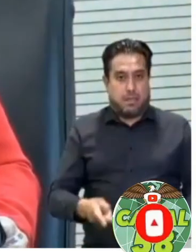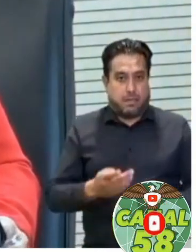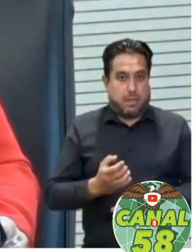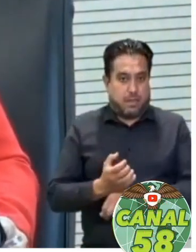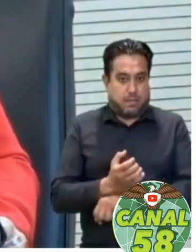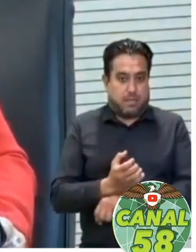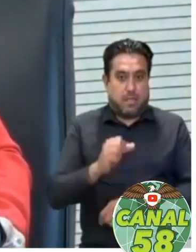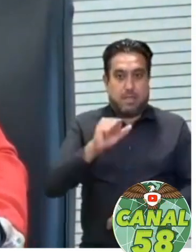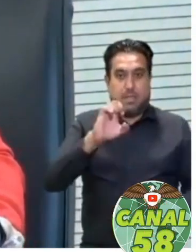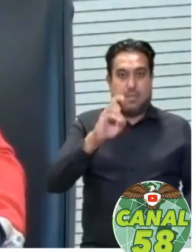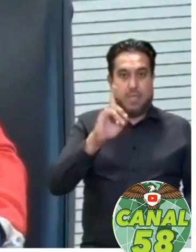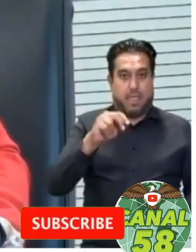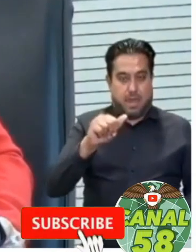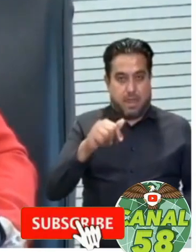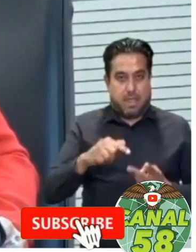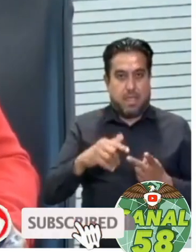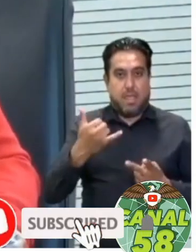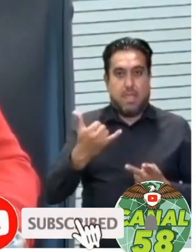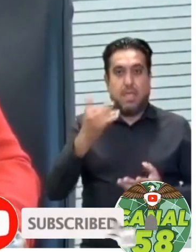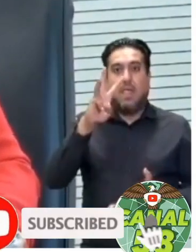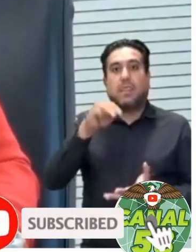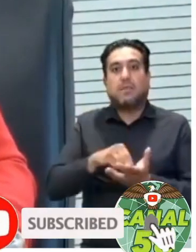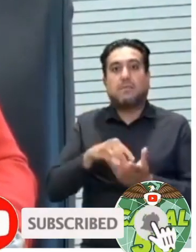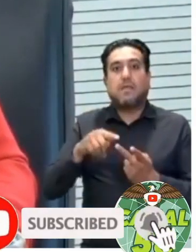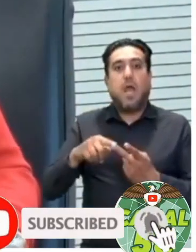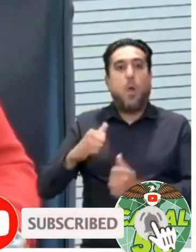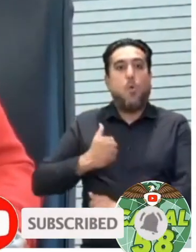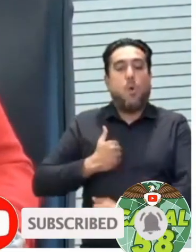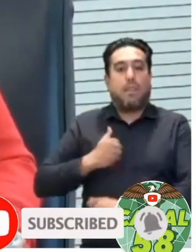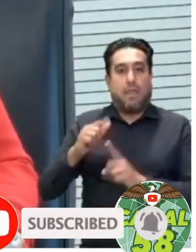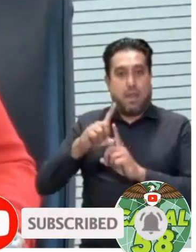elementos de la Sedena, y 3,000 de la Guardia Nacional,